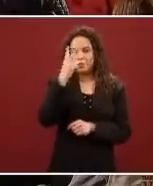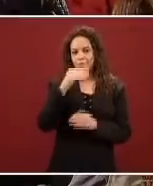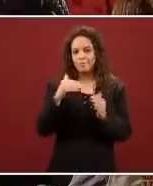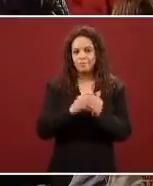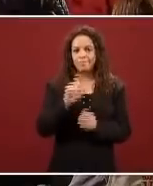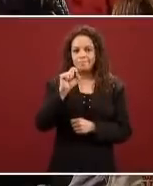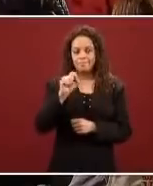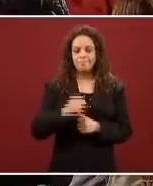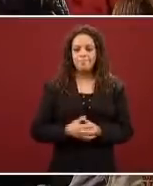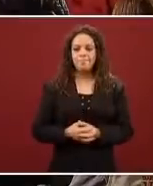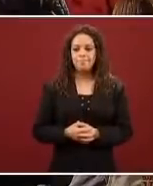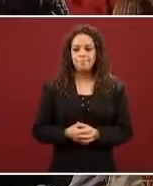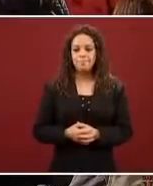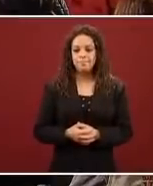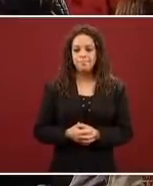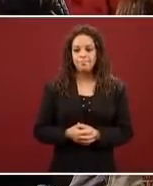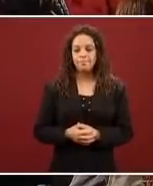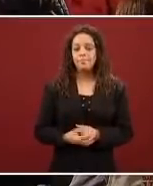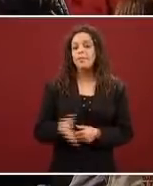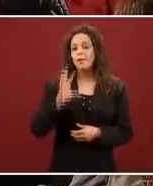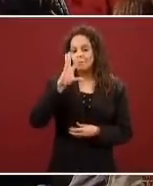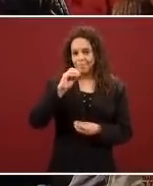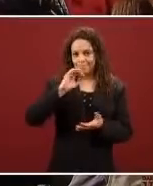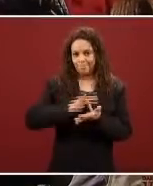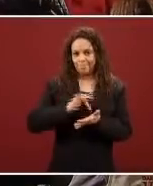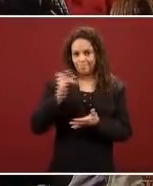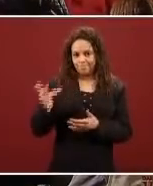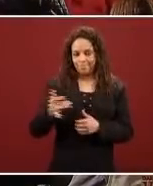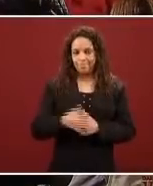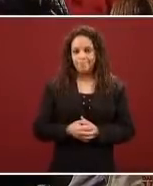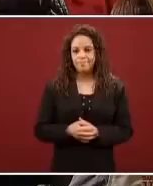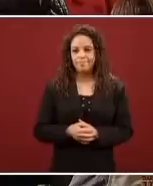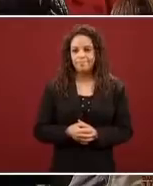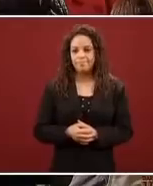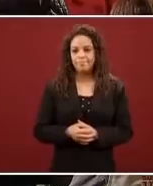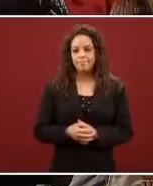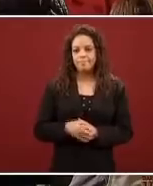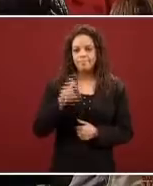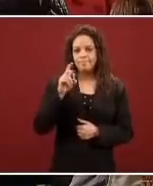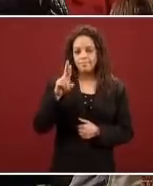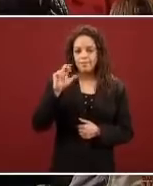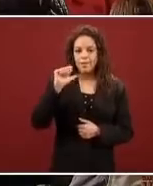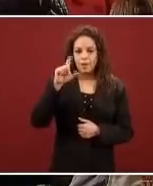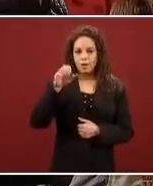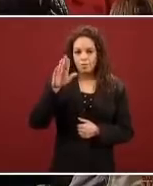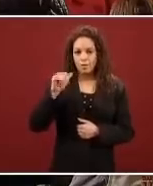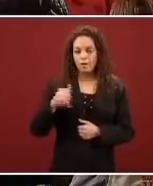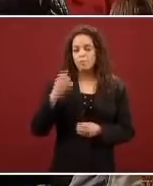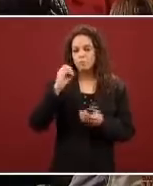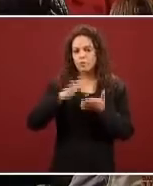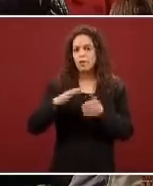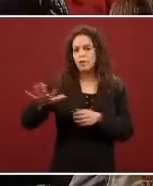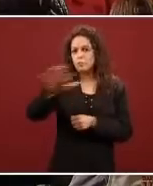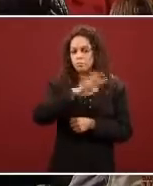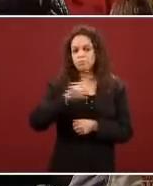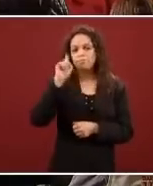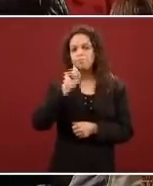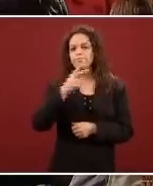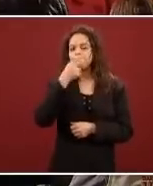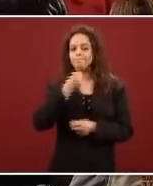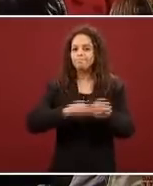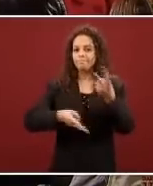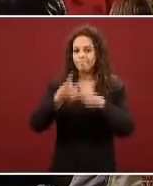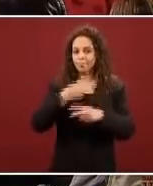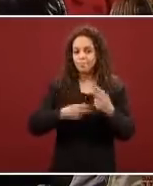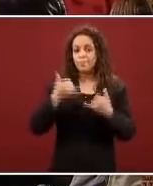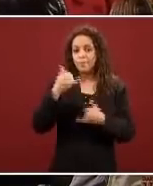Cortés. Muchas gracias, doctor Alomía. Muchas gracias a todos y todas por venir. Gracias a todos los que